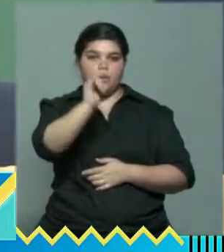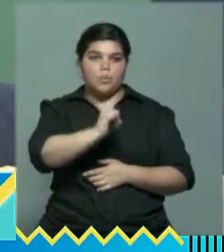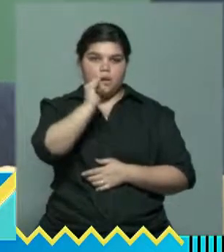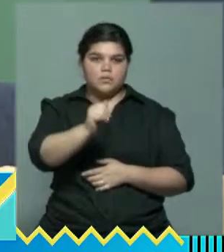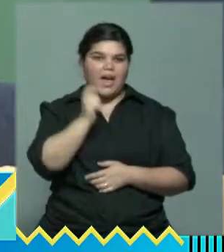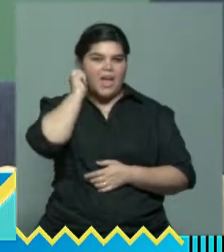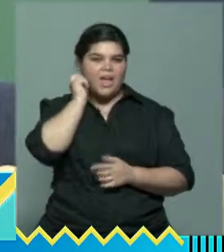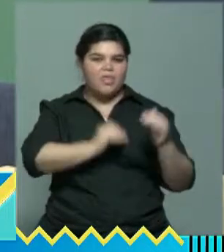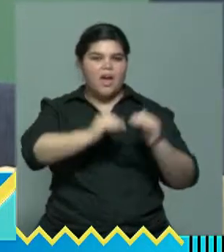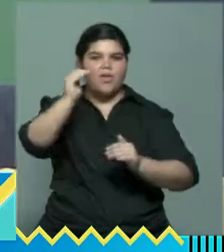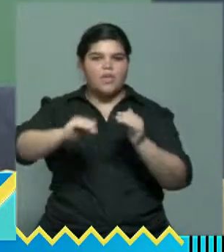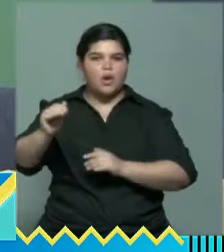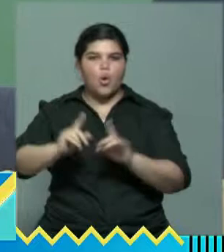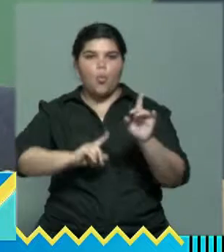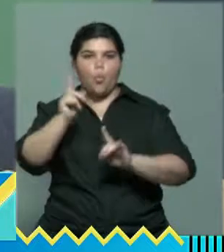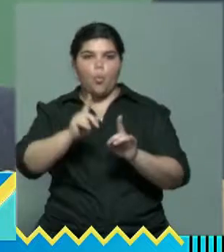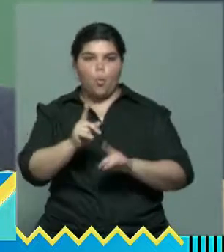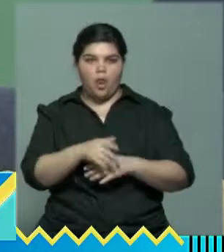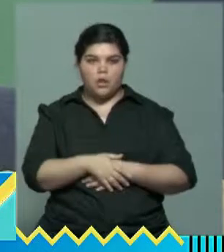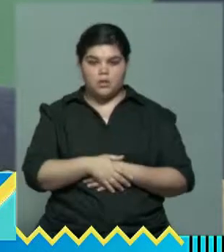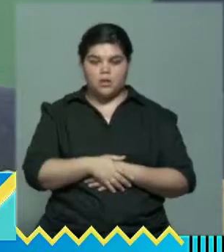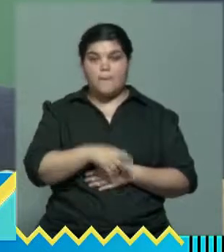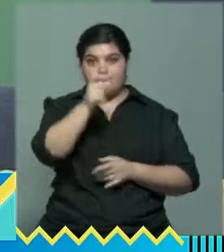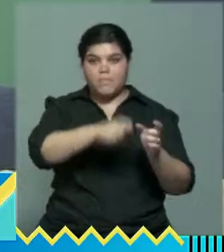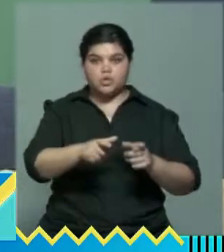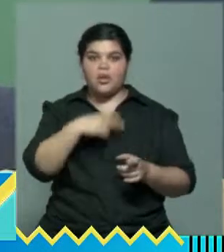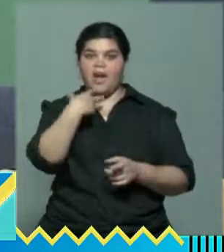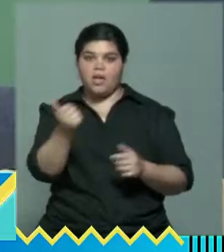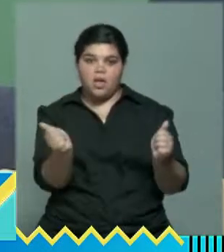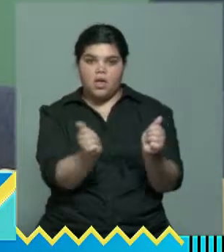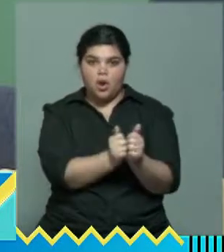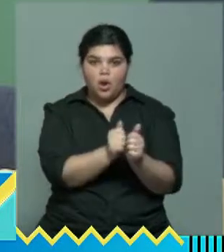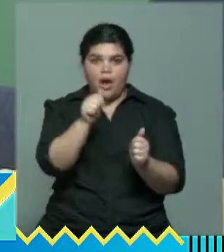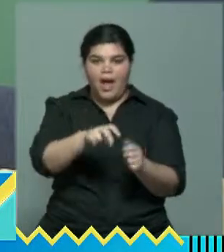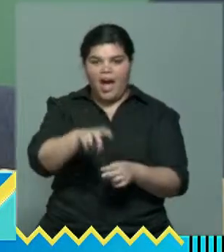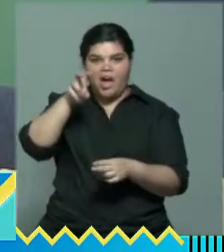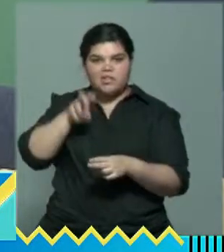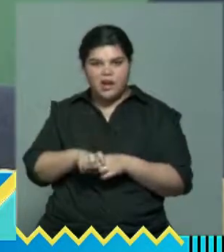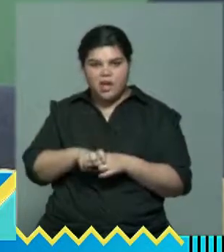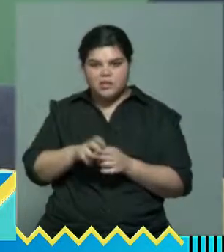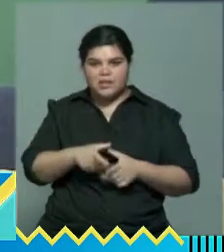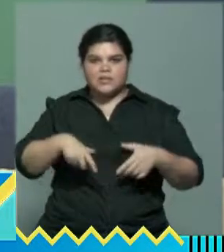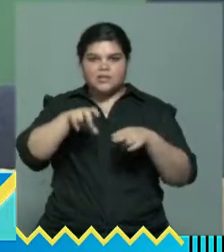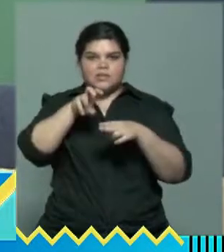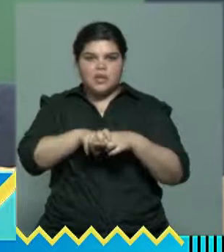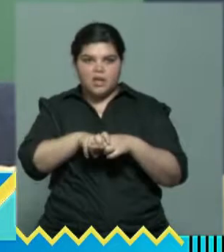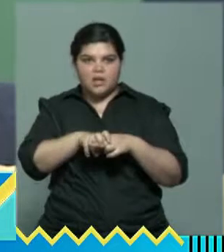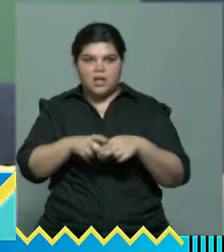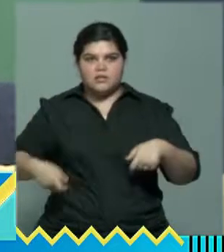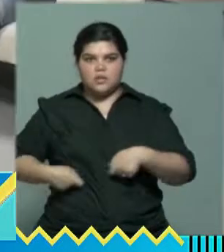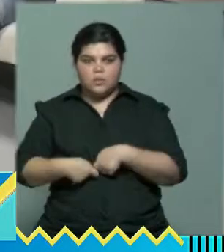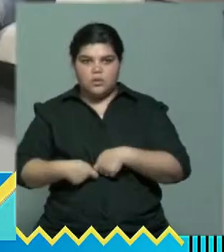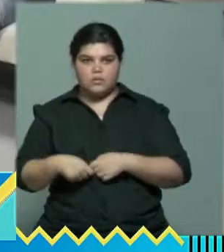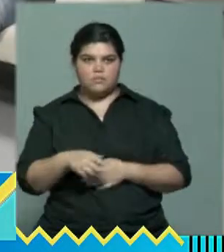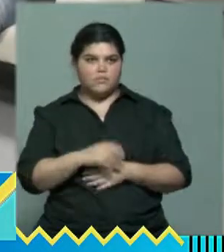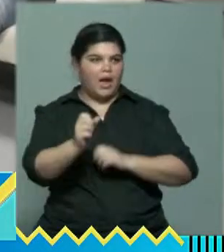las edades en las cuales las personas que tienen niños tienen que ir atrás, tienen que ir con sillitas o simplemente tienen que ir atrás con cinturón. Tengo entendido que hasta